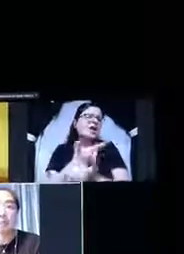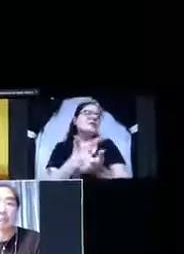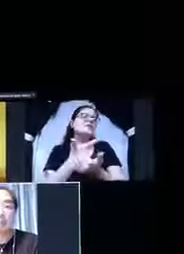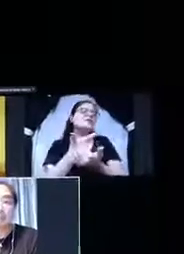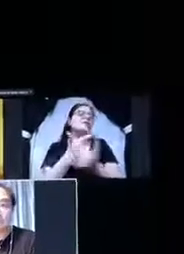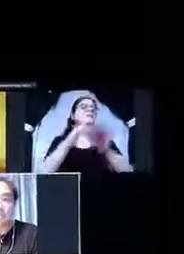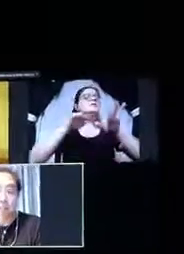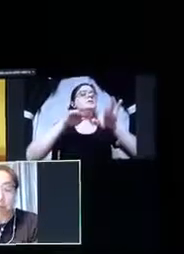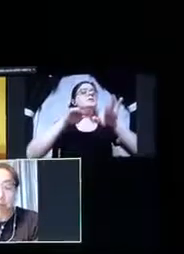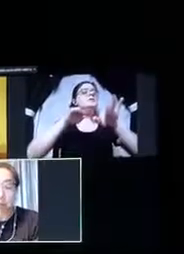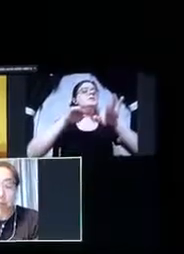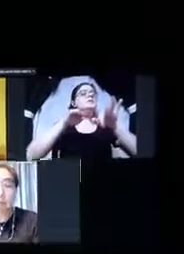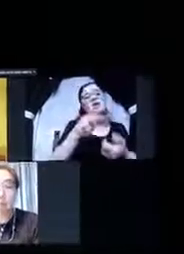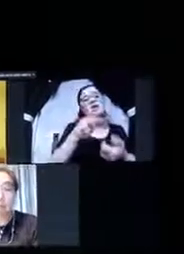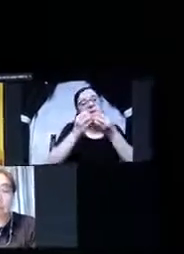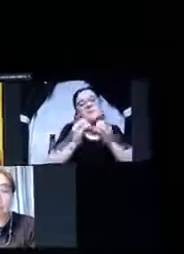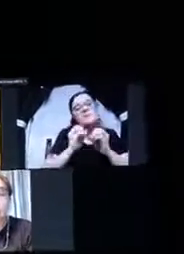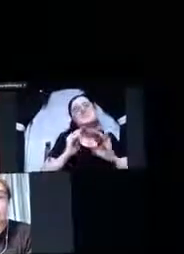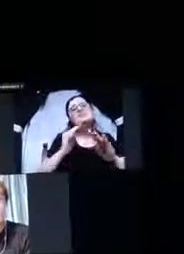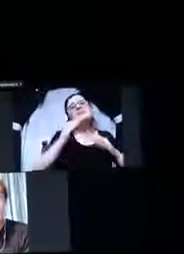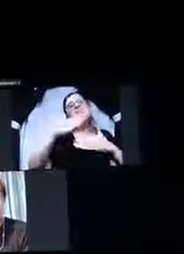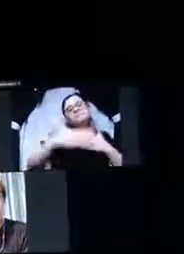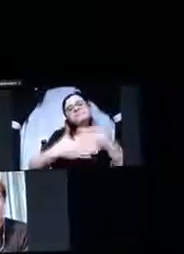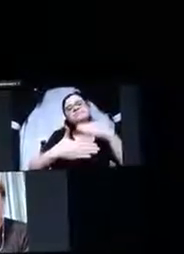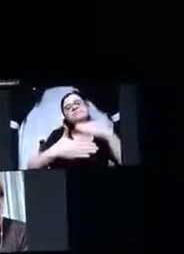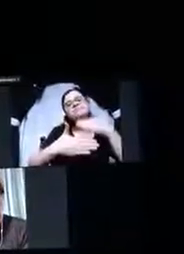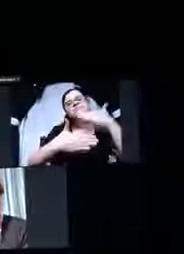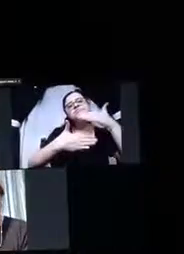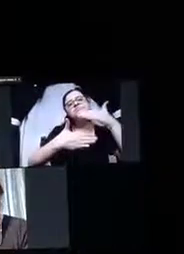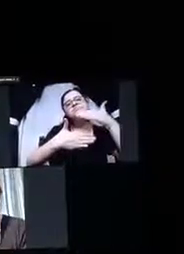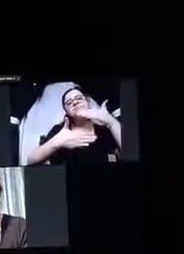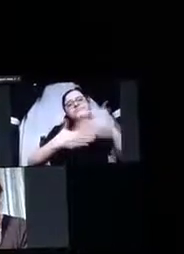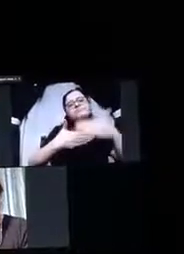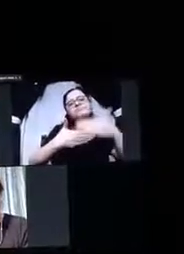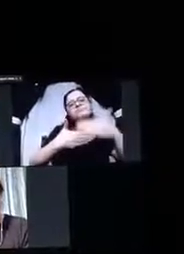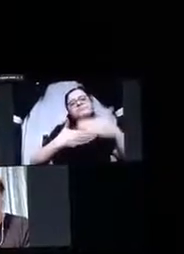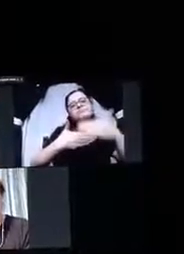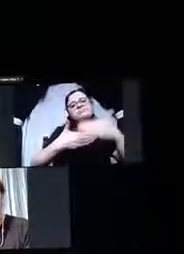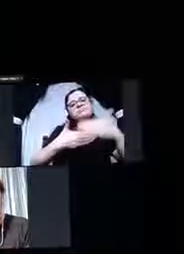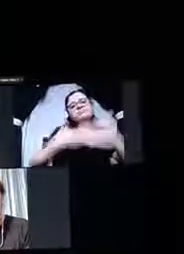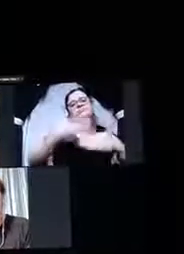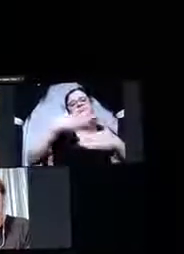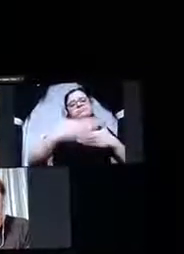digamos. Y ahí fue que ella empieza, empezamos con toda la intervención del implante.